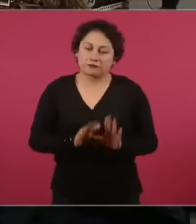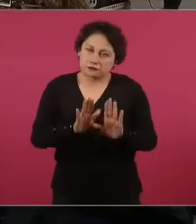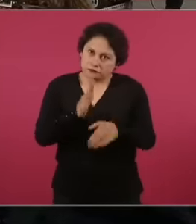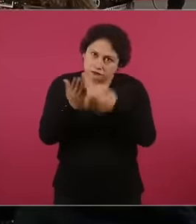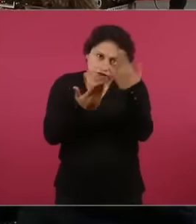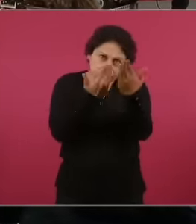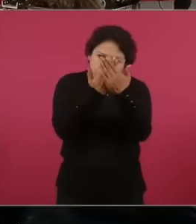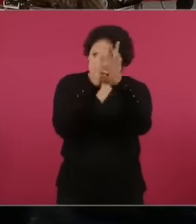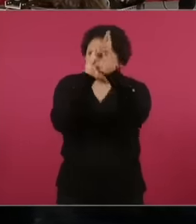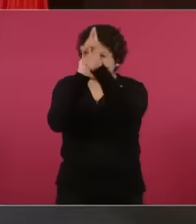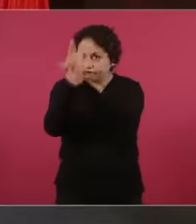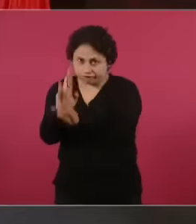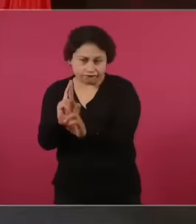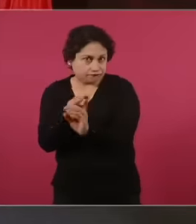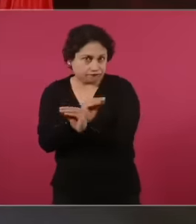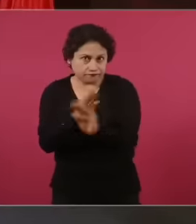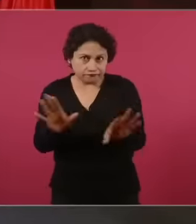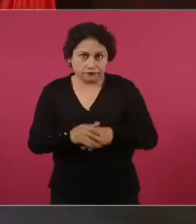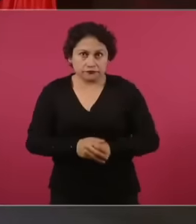pero no lo apreciamos.